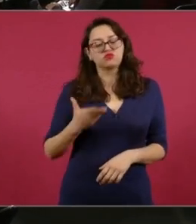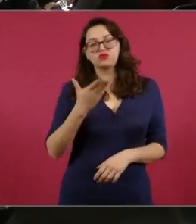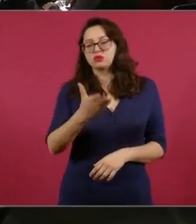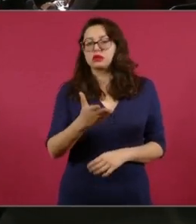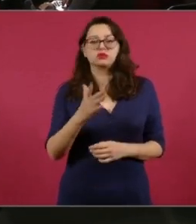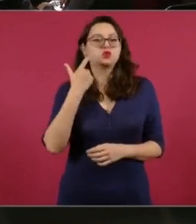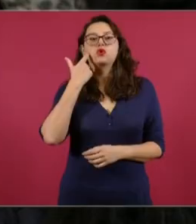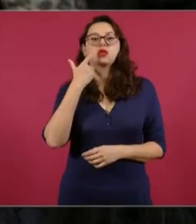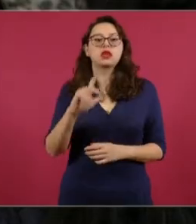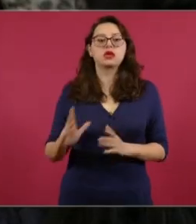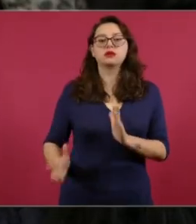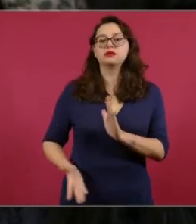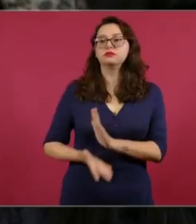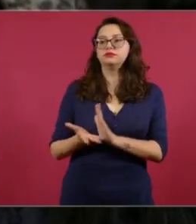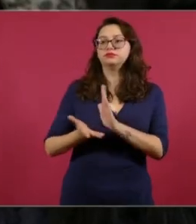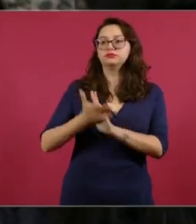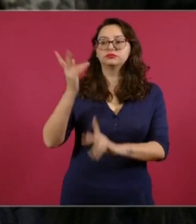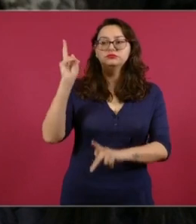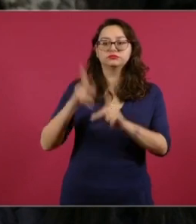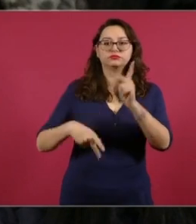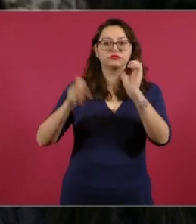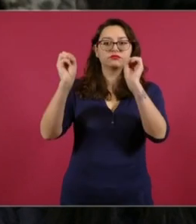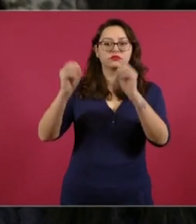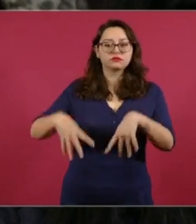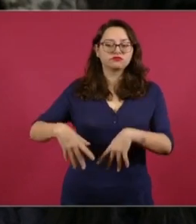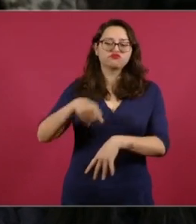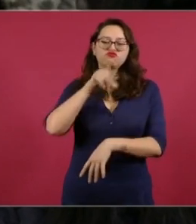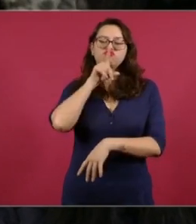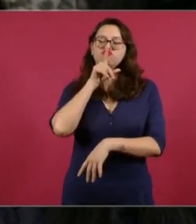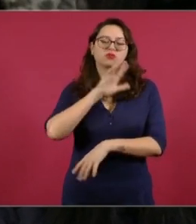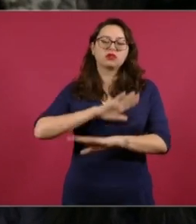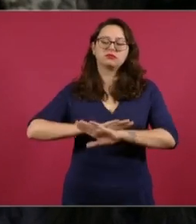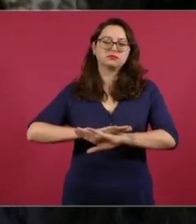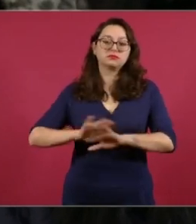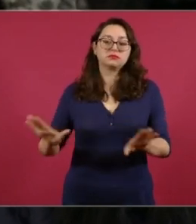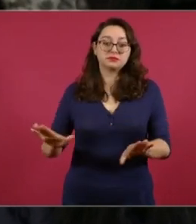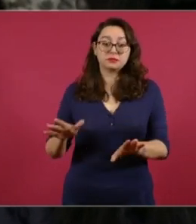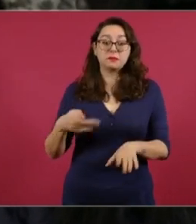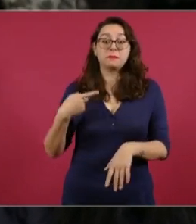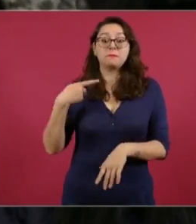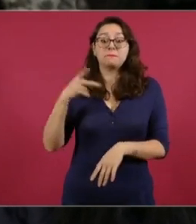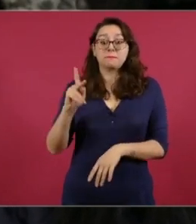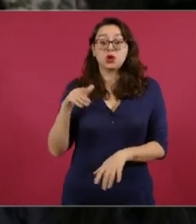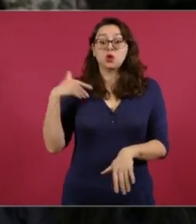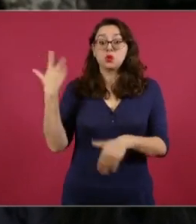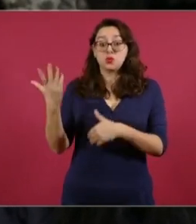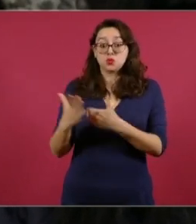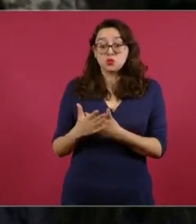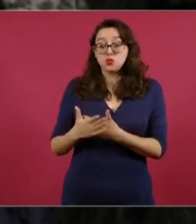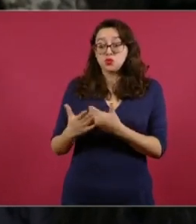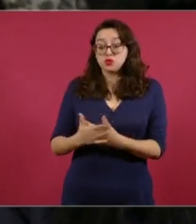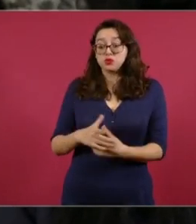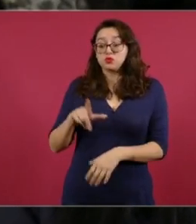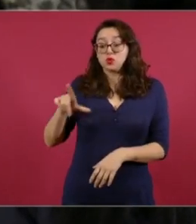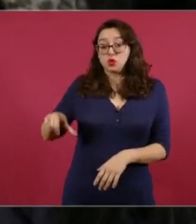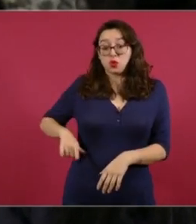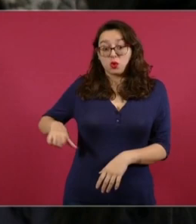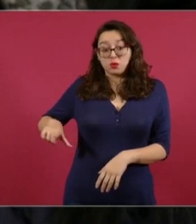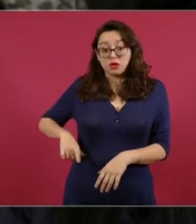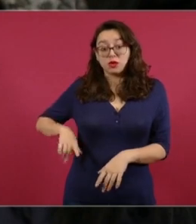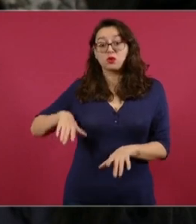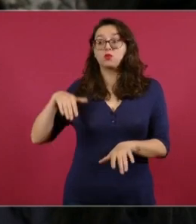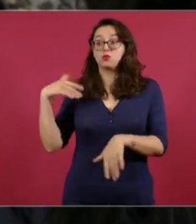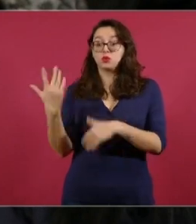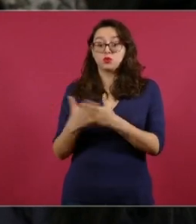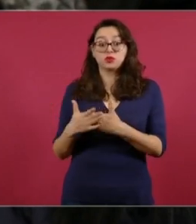pero queremos saber si se puede dejar un proyecto ejecutivo para encargar a la próxima gobernadora o gobernador y a la